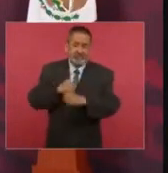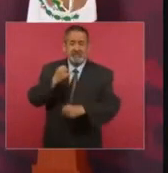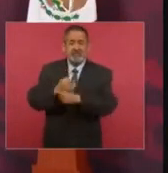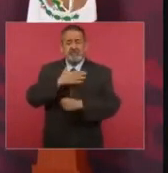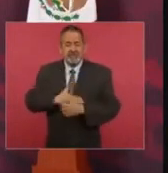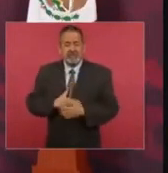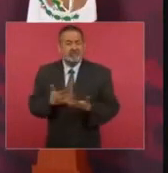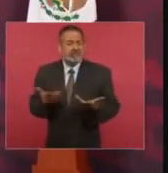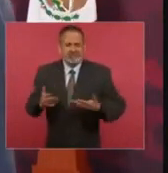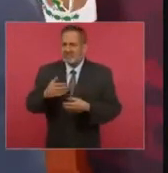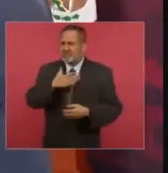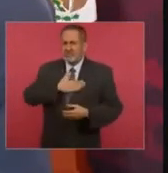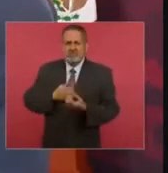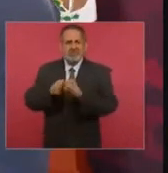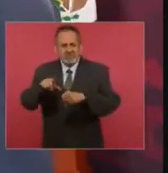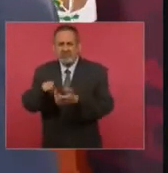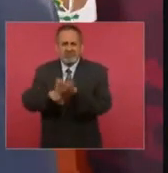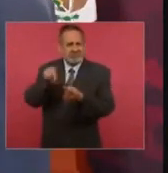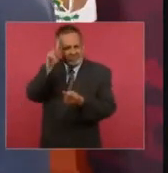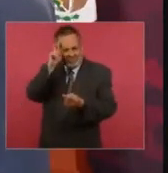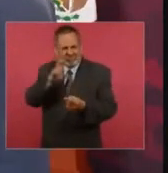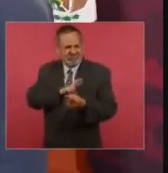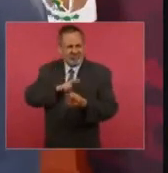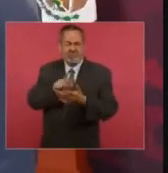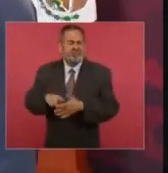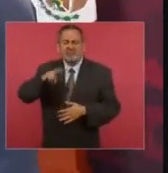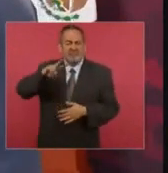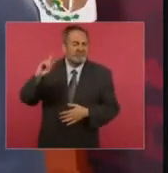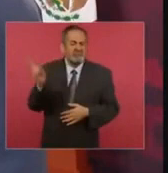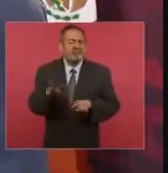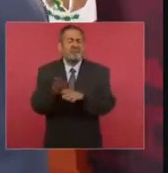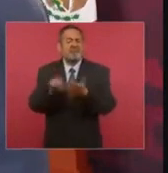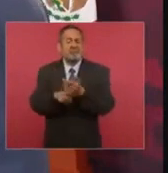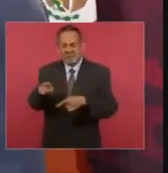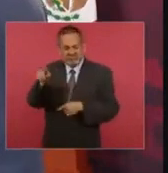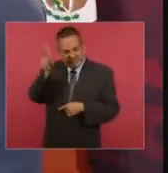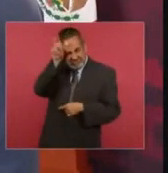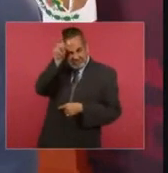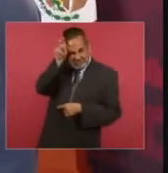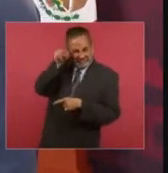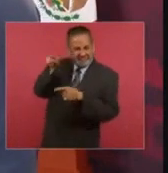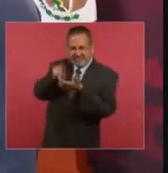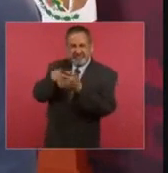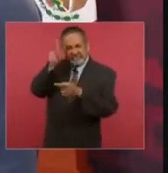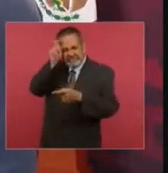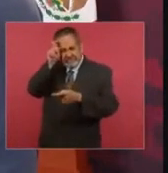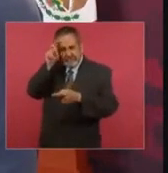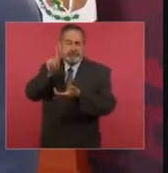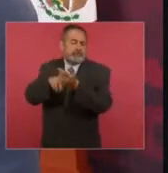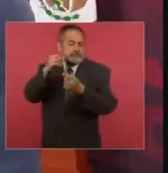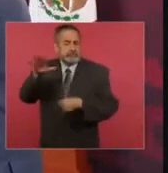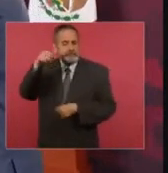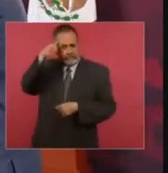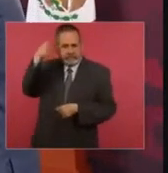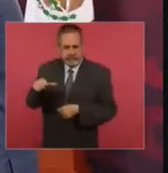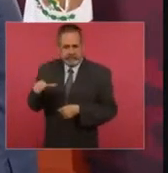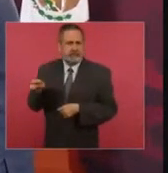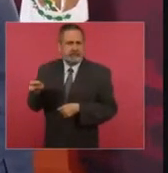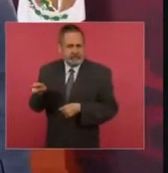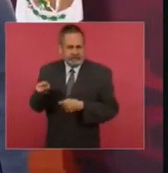que la justicia Social es la envidia el odio el resentimiento a ver originalmente la envidia capital